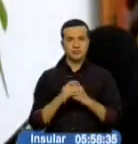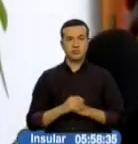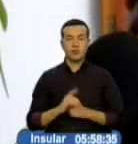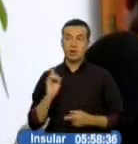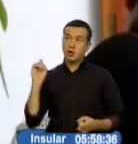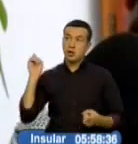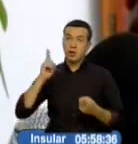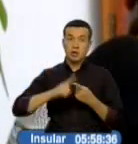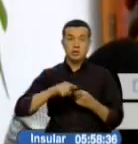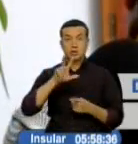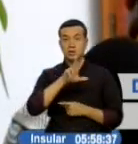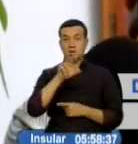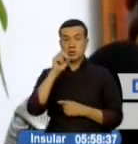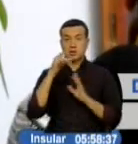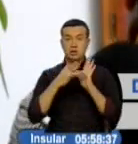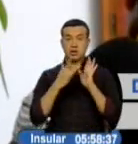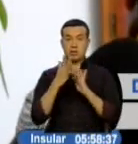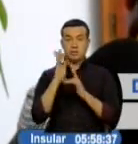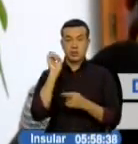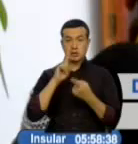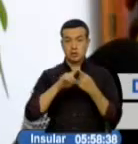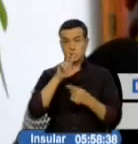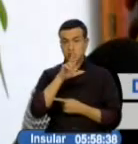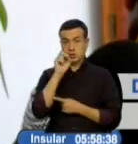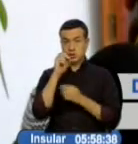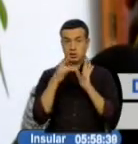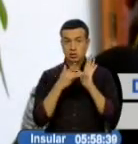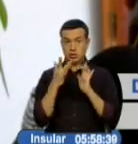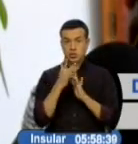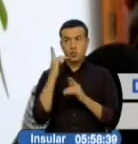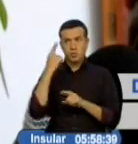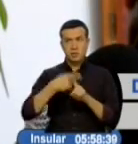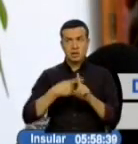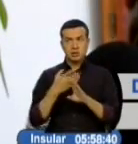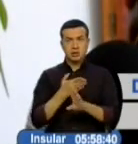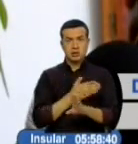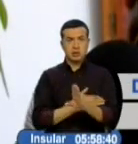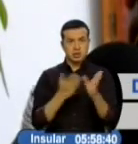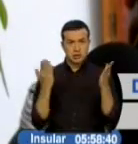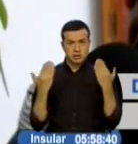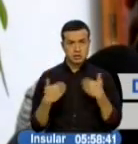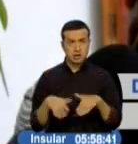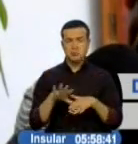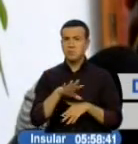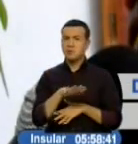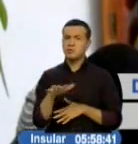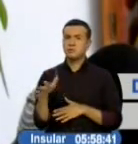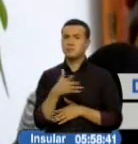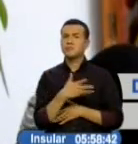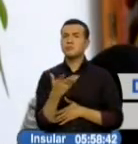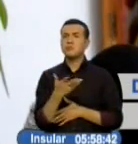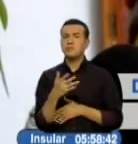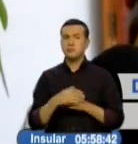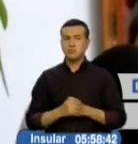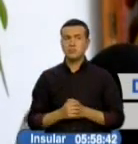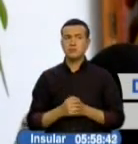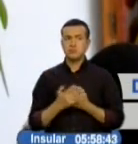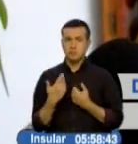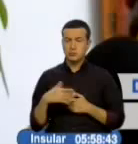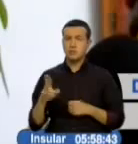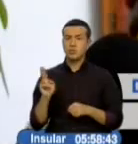Hasta el 30 de abril de este año, hace un mes, que aproximadamente se habían